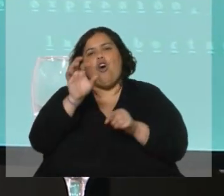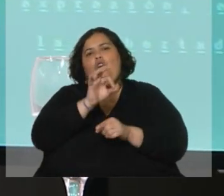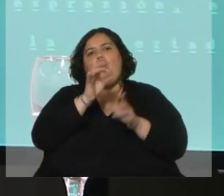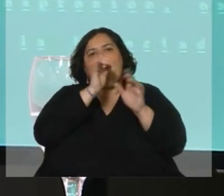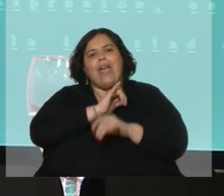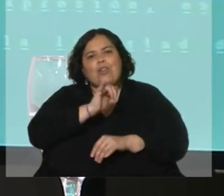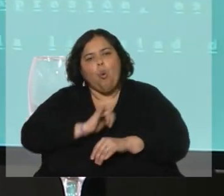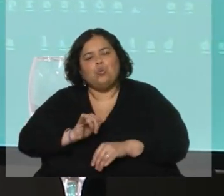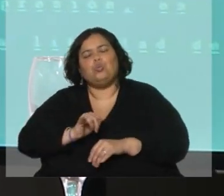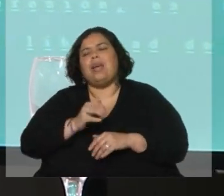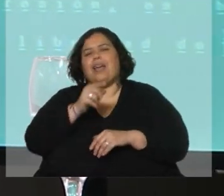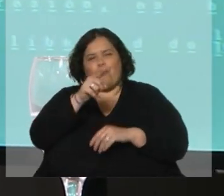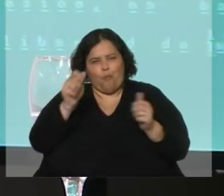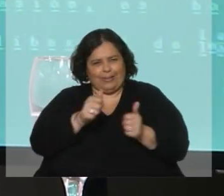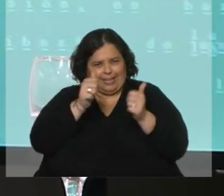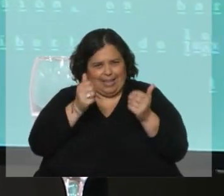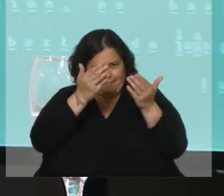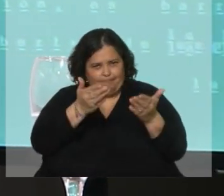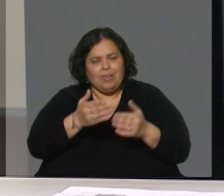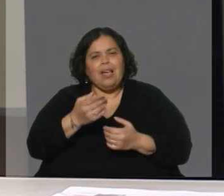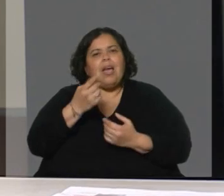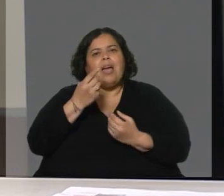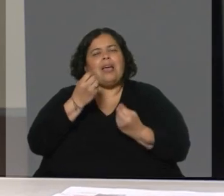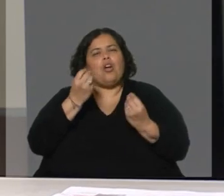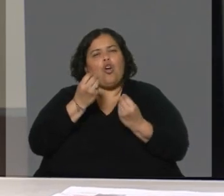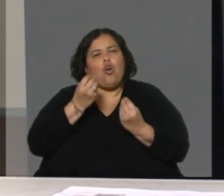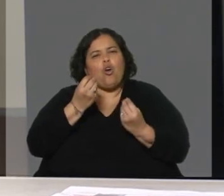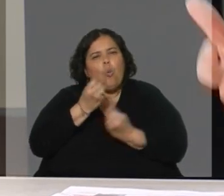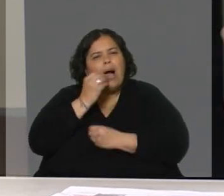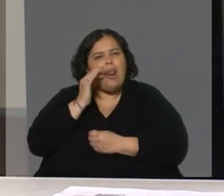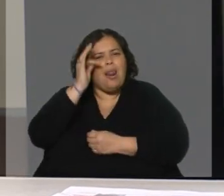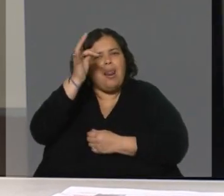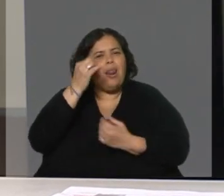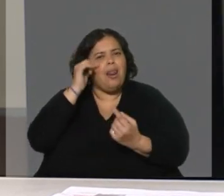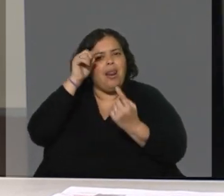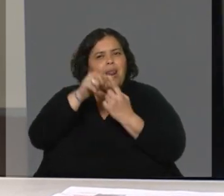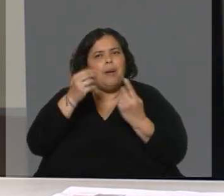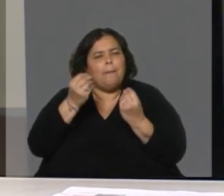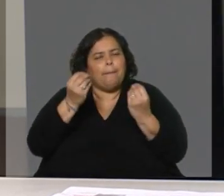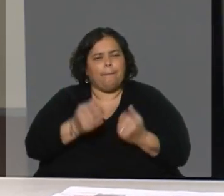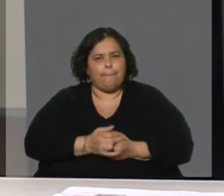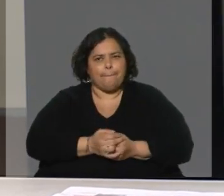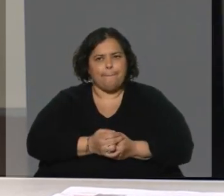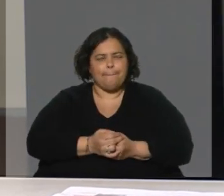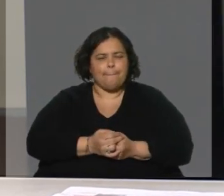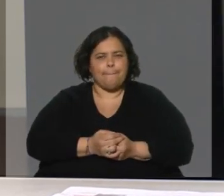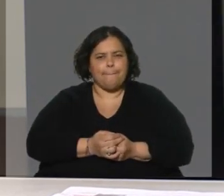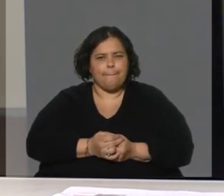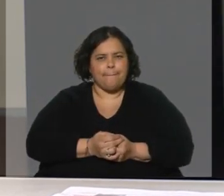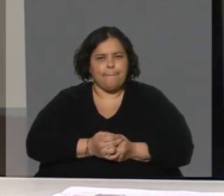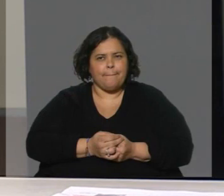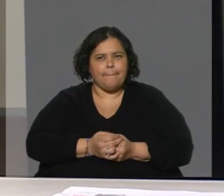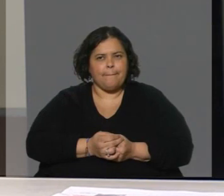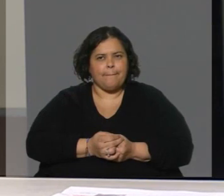la encuentre en Pos de este trabajo que usted dice y a mí no cree que pueda y la voz está que ya